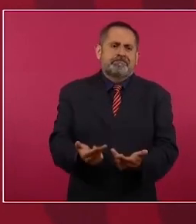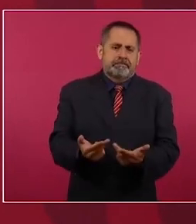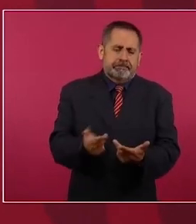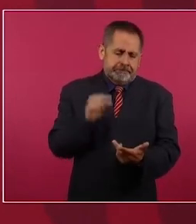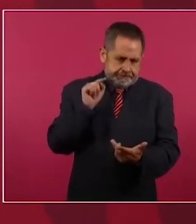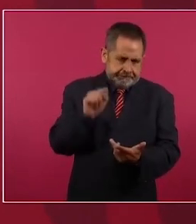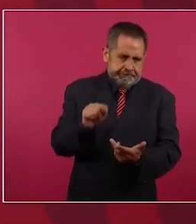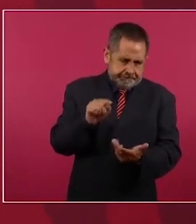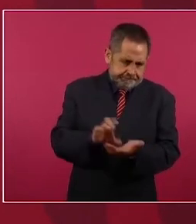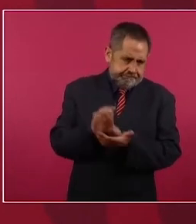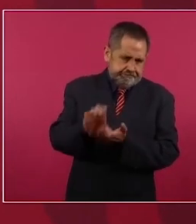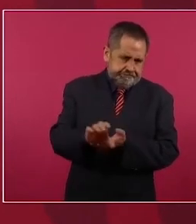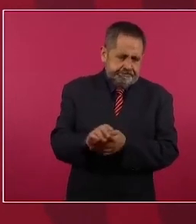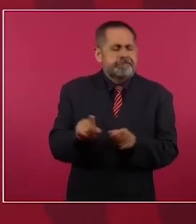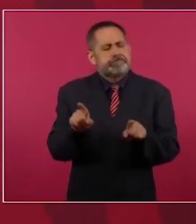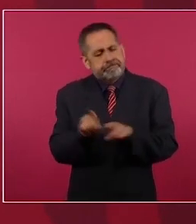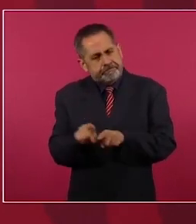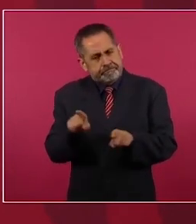Entonces,